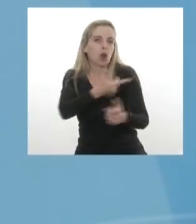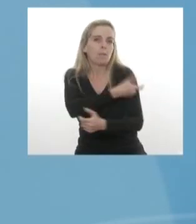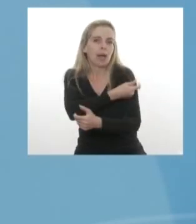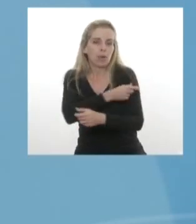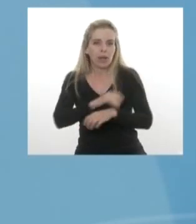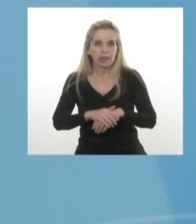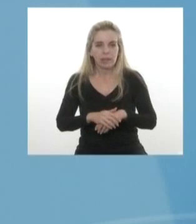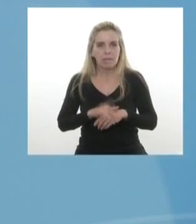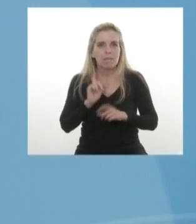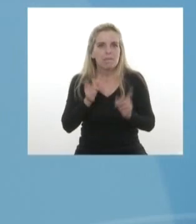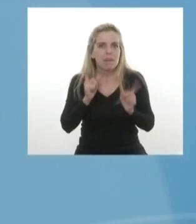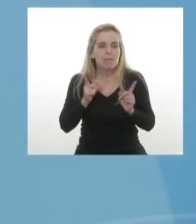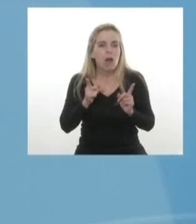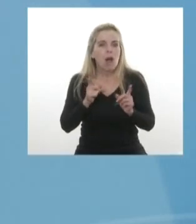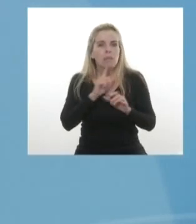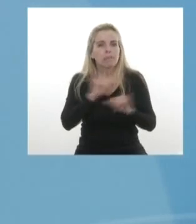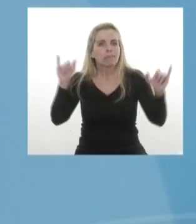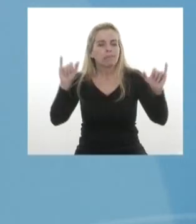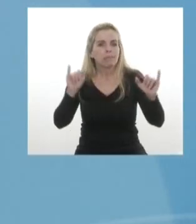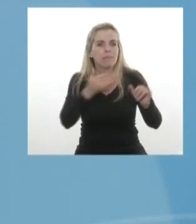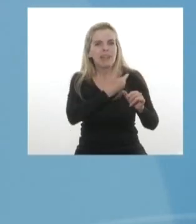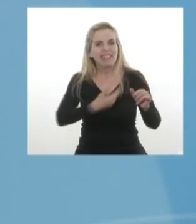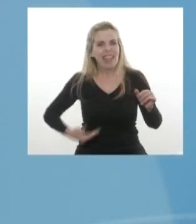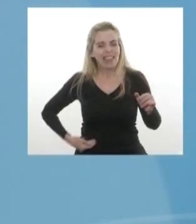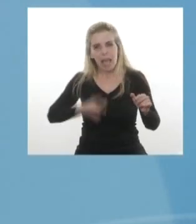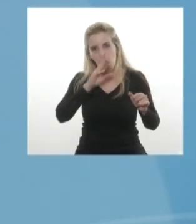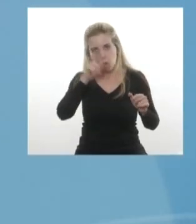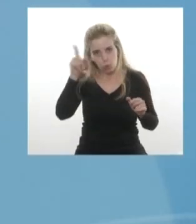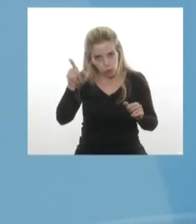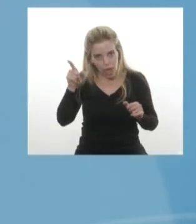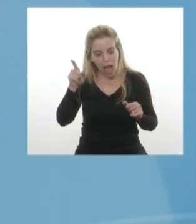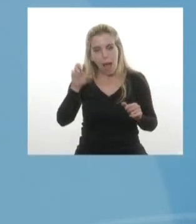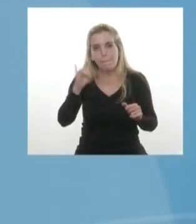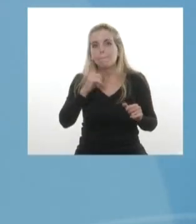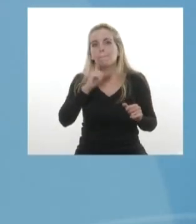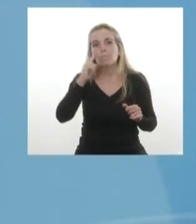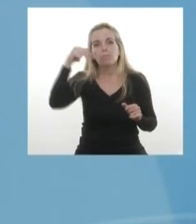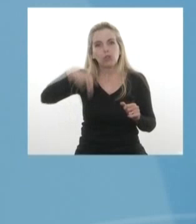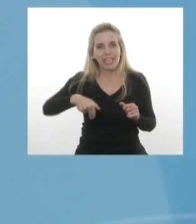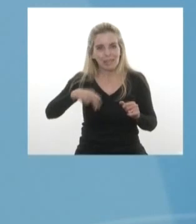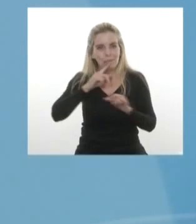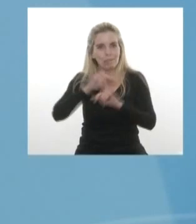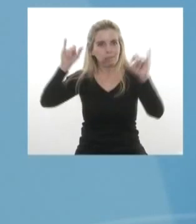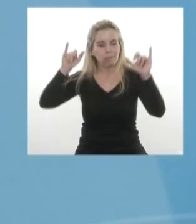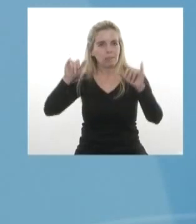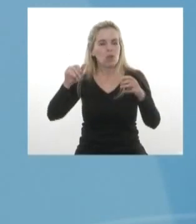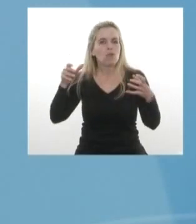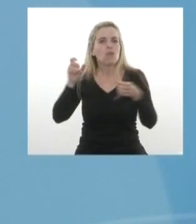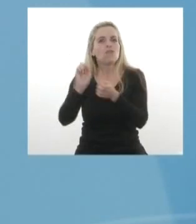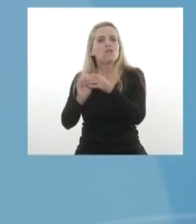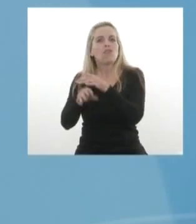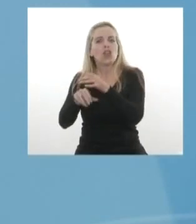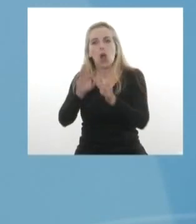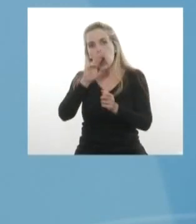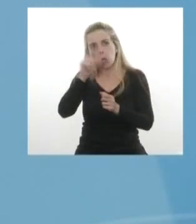Tal como anunció el presidente de la Federación Rusa, Vladimir Putin, el fondo ruso